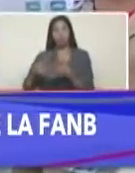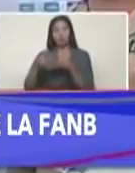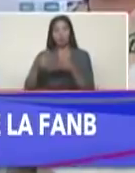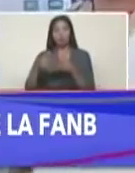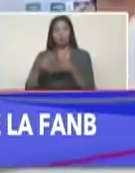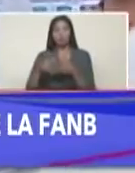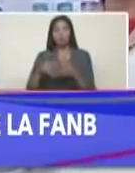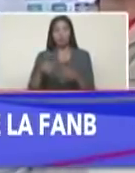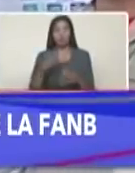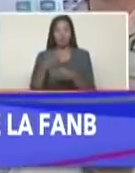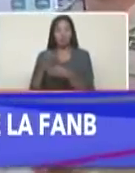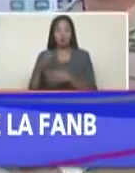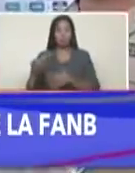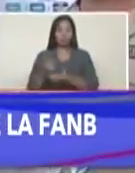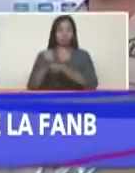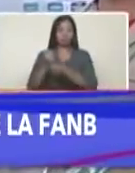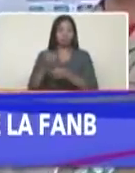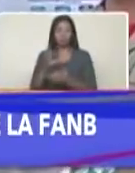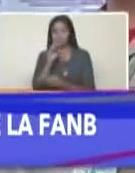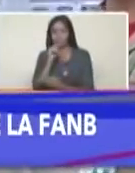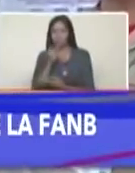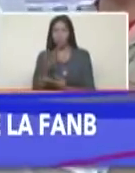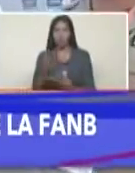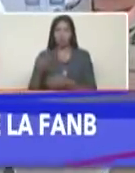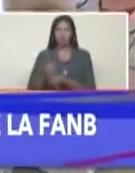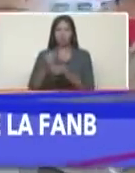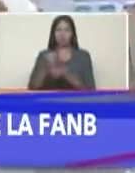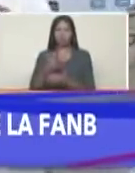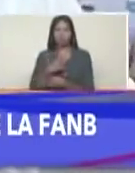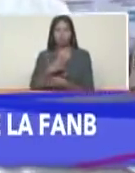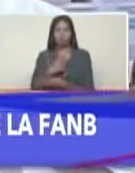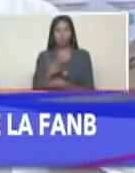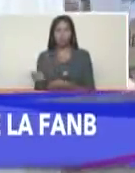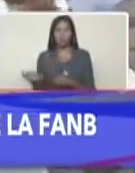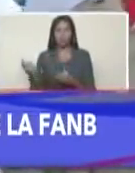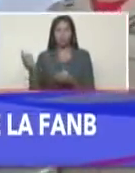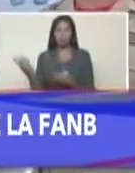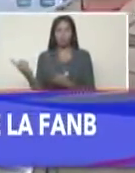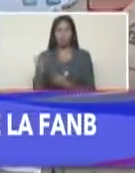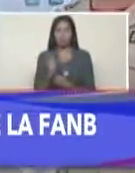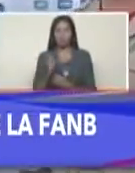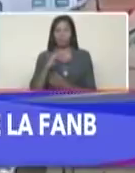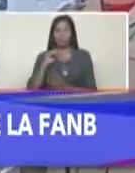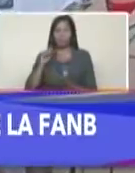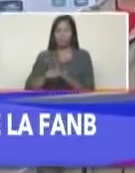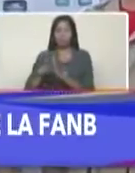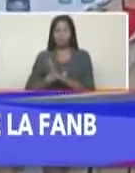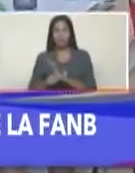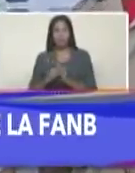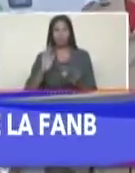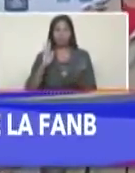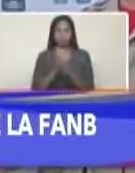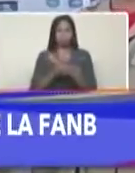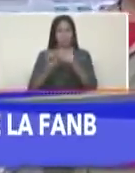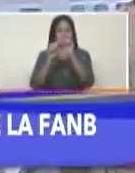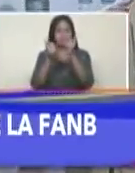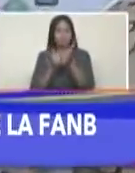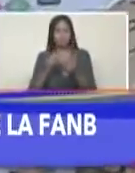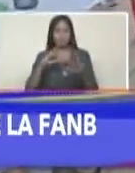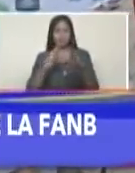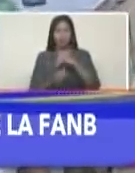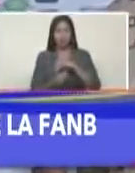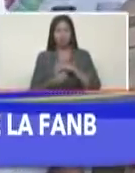anunció el imperialismo anunció, viene con sanciones para destruir el sistema CLAP. O